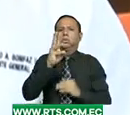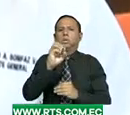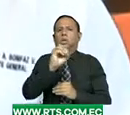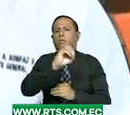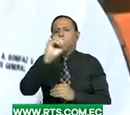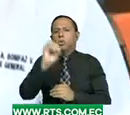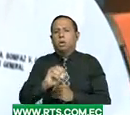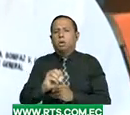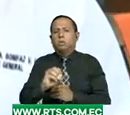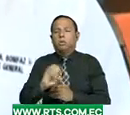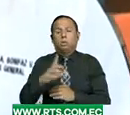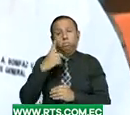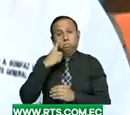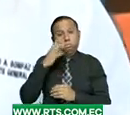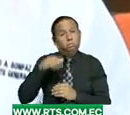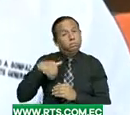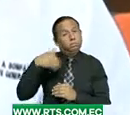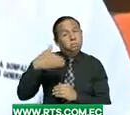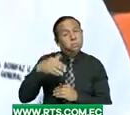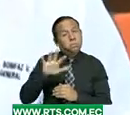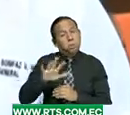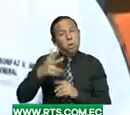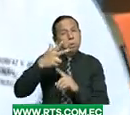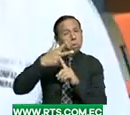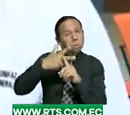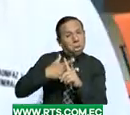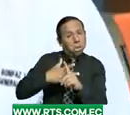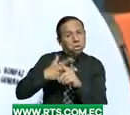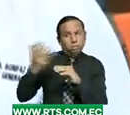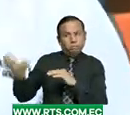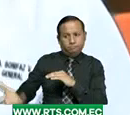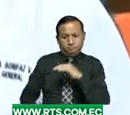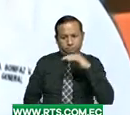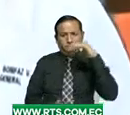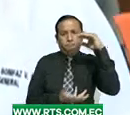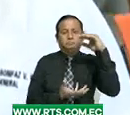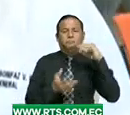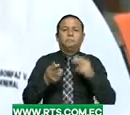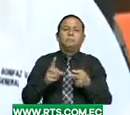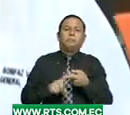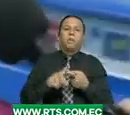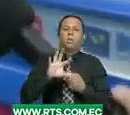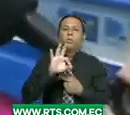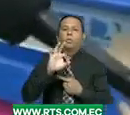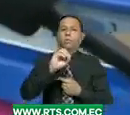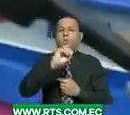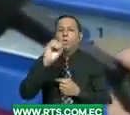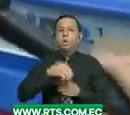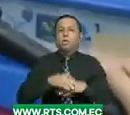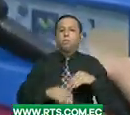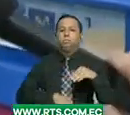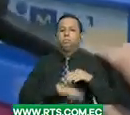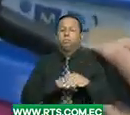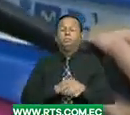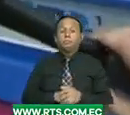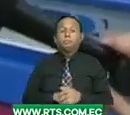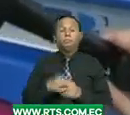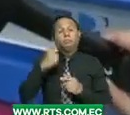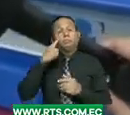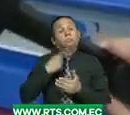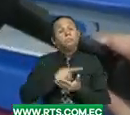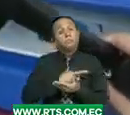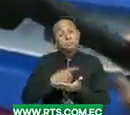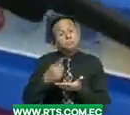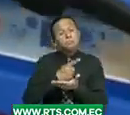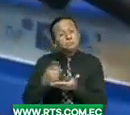de aquí en un trimestre más llegar de lo que es un 90% de abastecimiento. Se tiene previsto que en las próximas semanas se extienda el proyecto de externalización